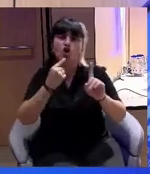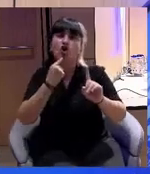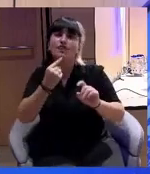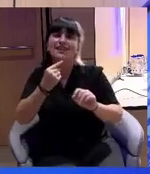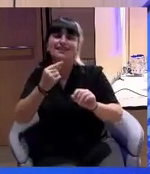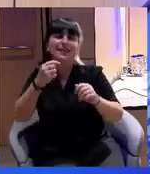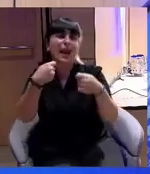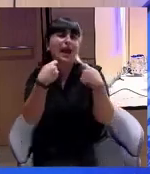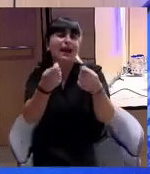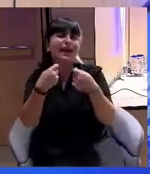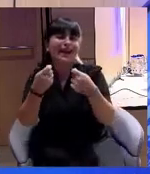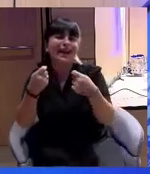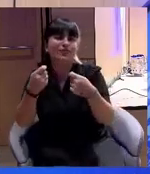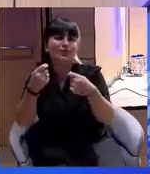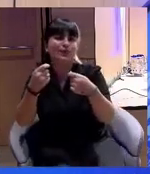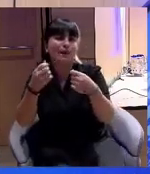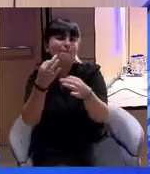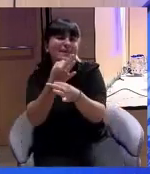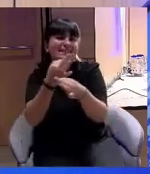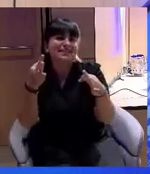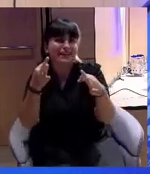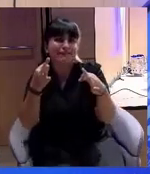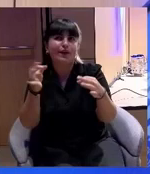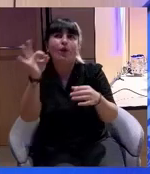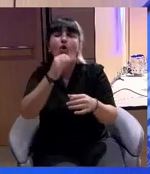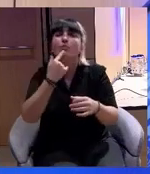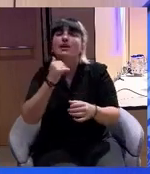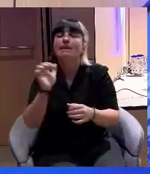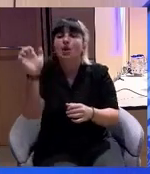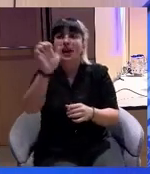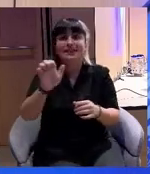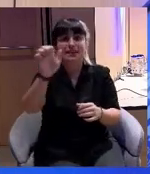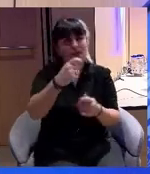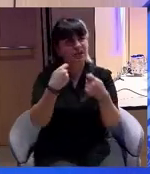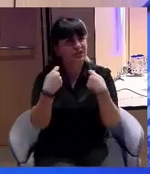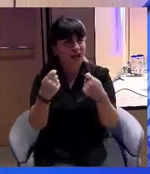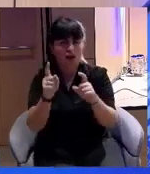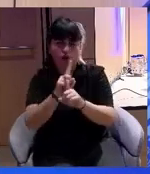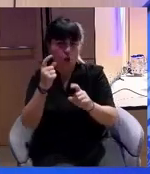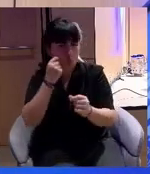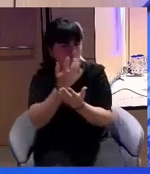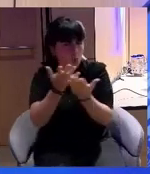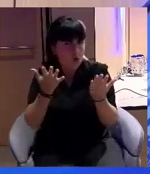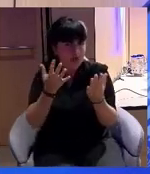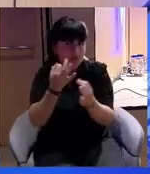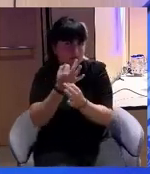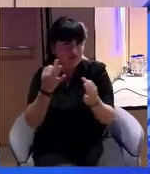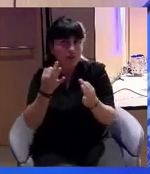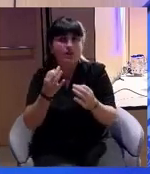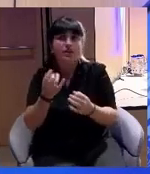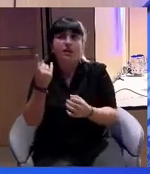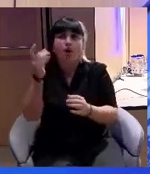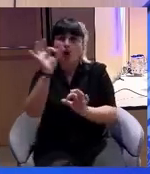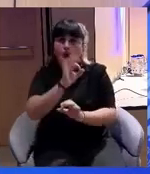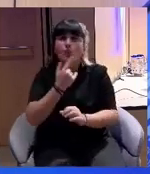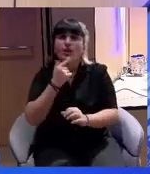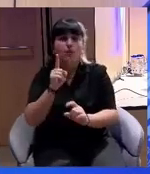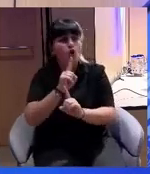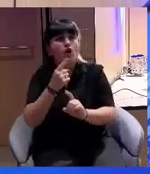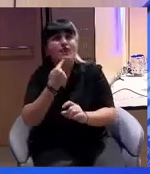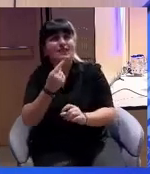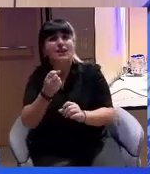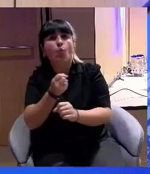empresas no detallan los anuncios que se hicieron eh Y por el otro lado no se declara Cuál es la página oficial